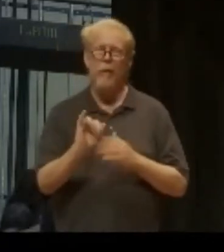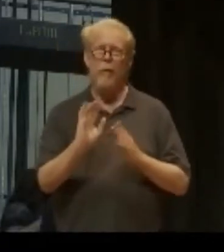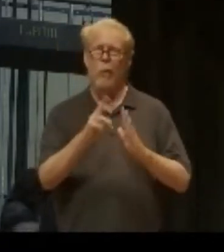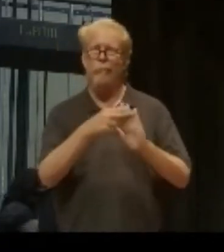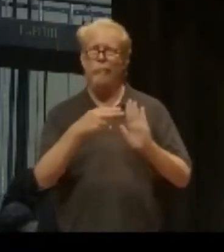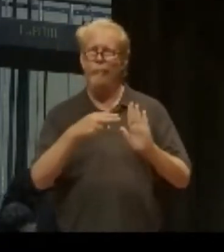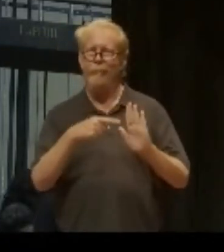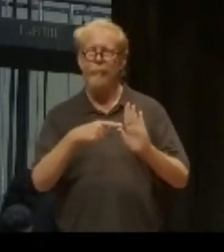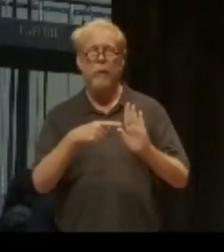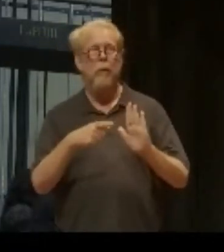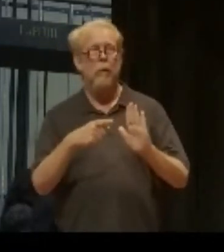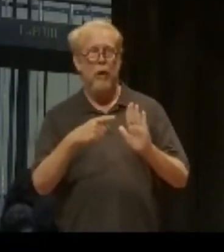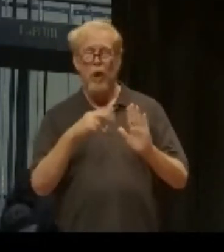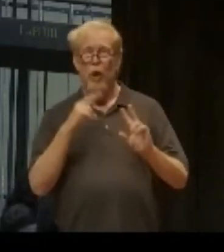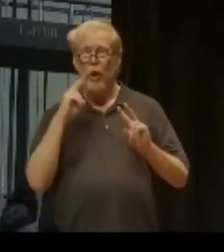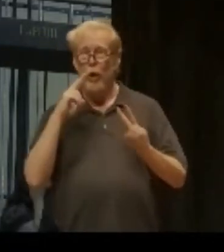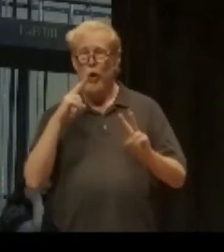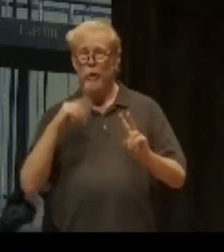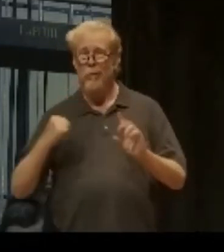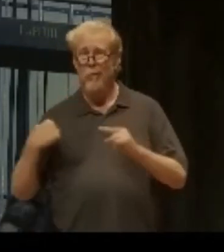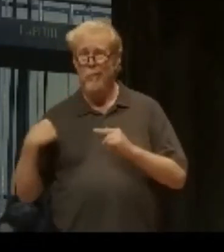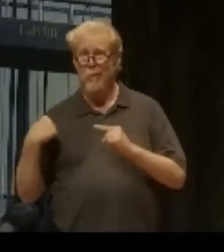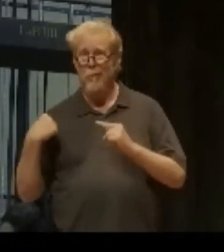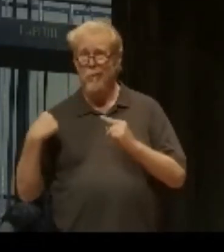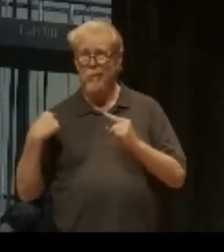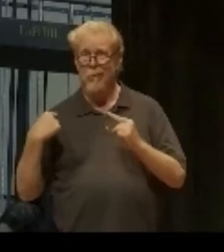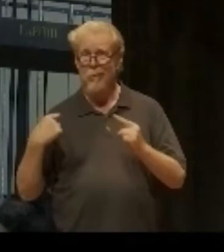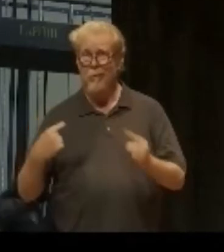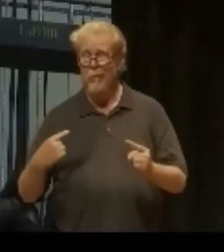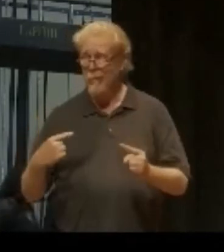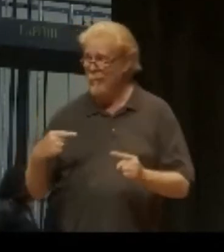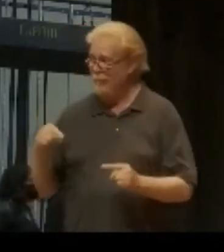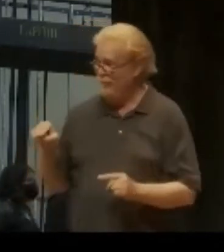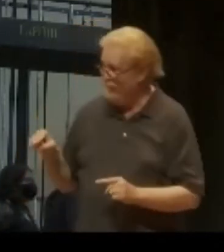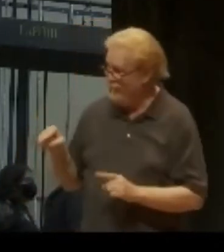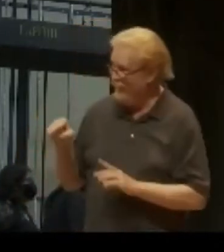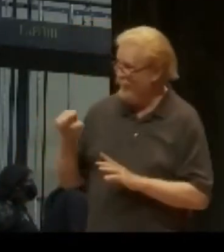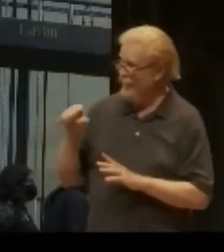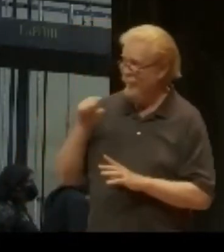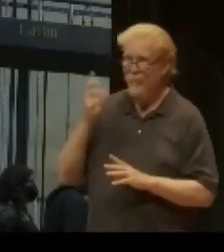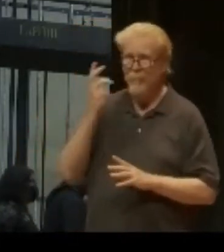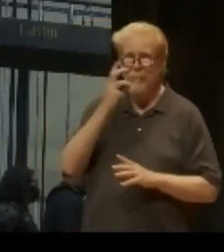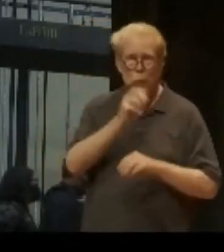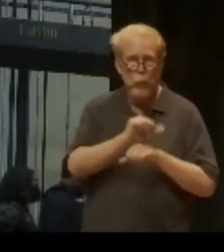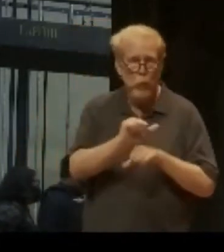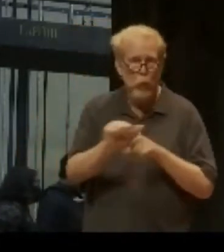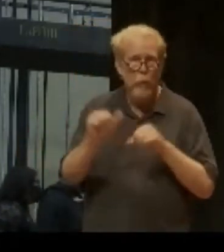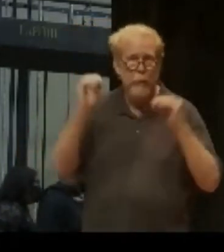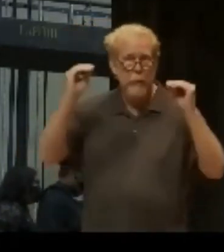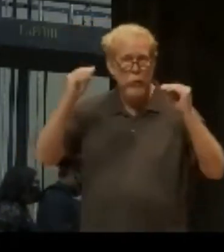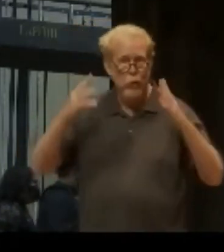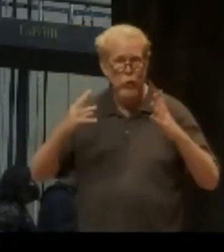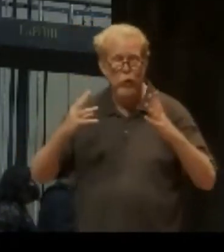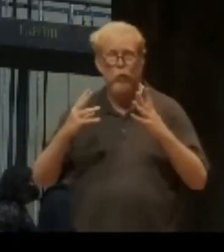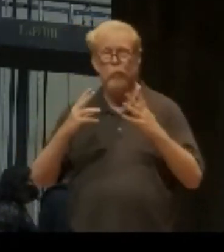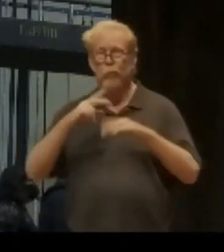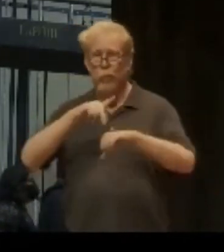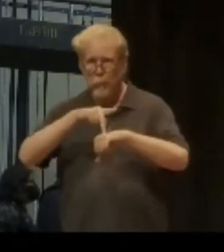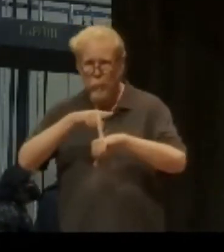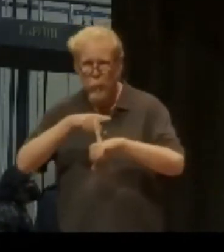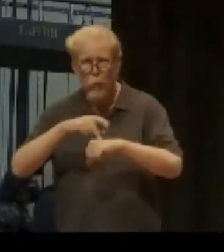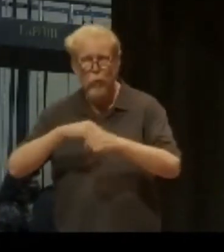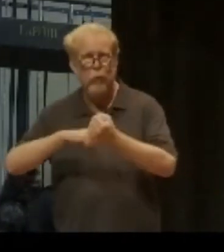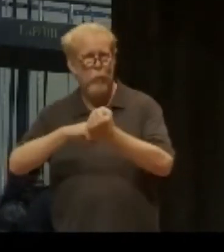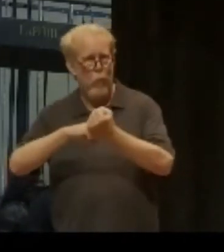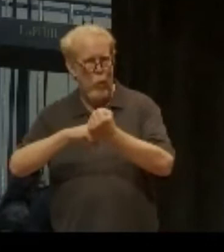nuestra calificación, F. Y miren cuál ha sido nuestra trayectoria desde el 2016. Y esto es realmente gracias al increíble trabajo del